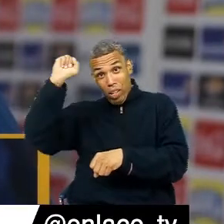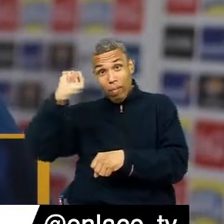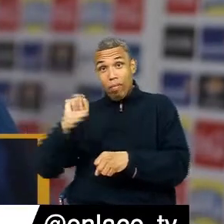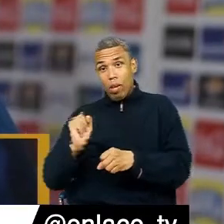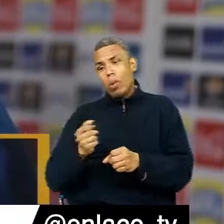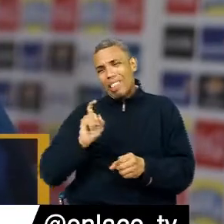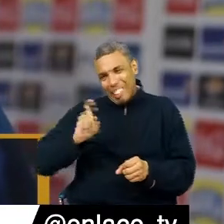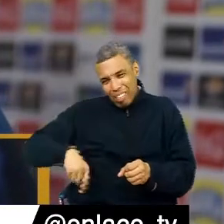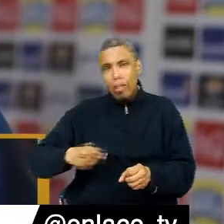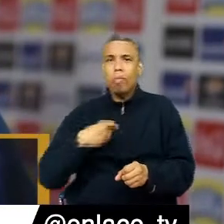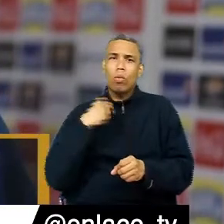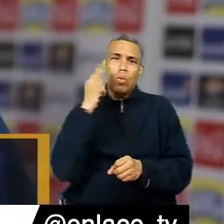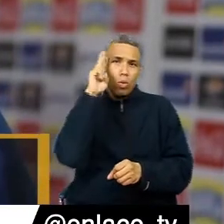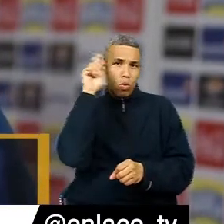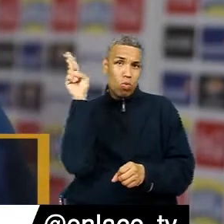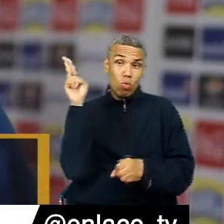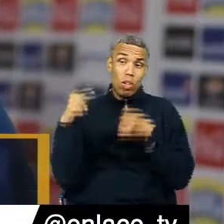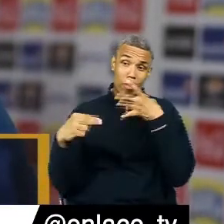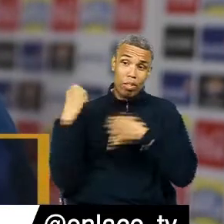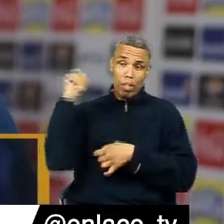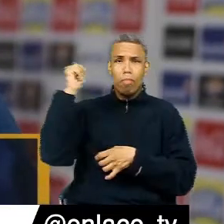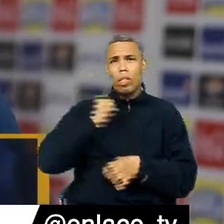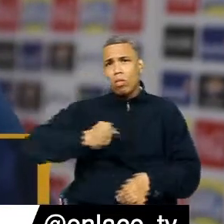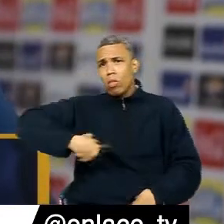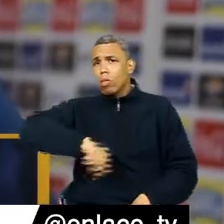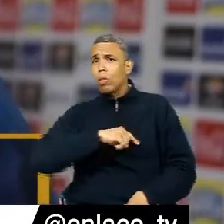como local, colocarle las condiciones,